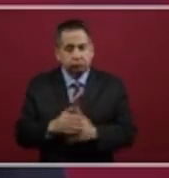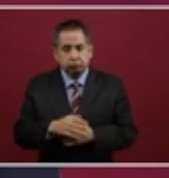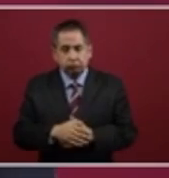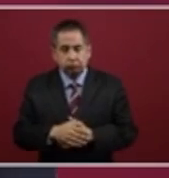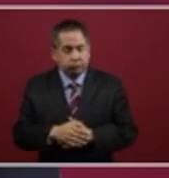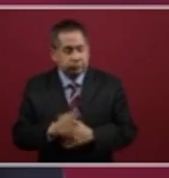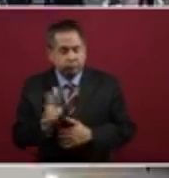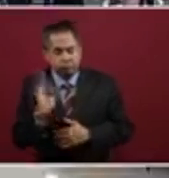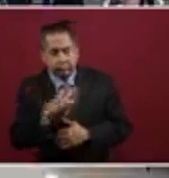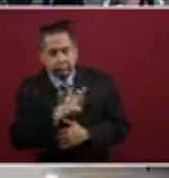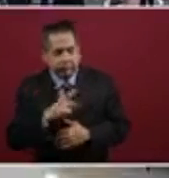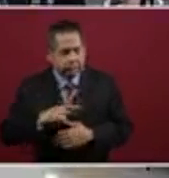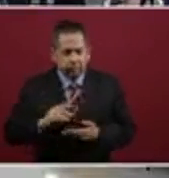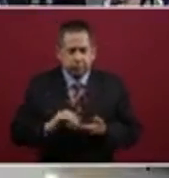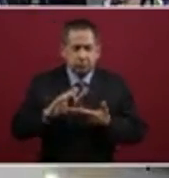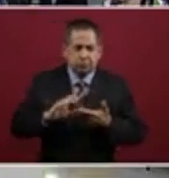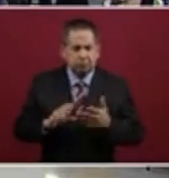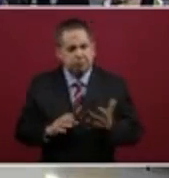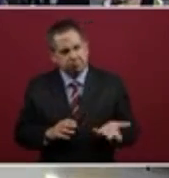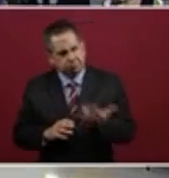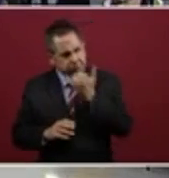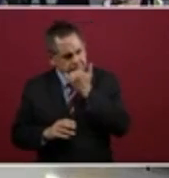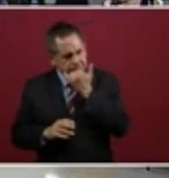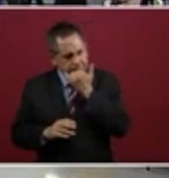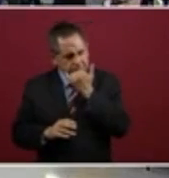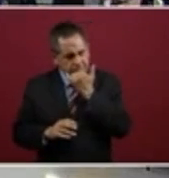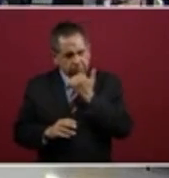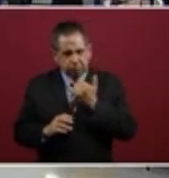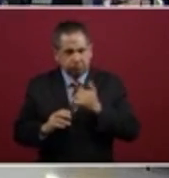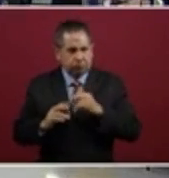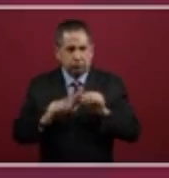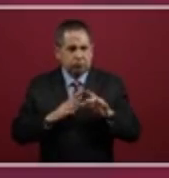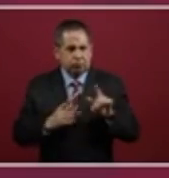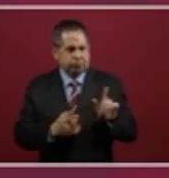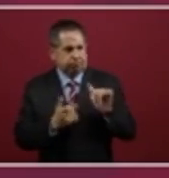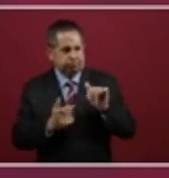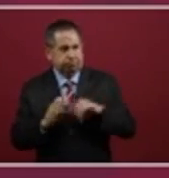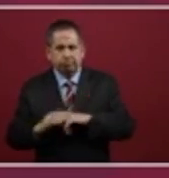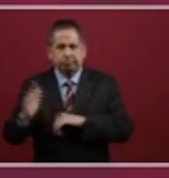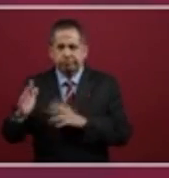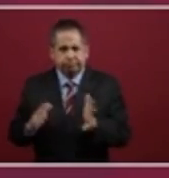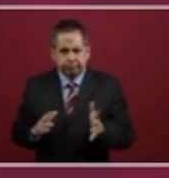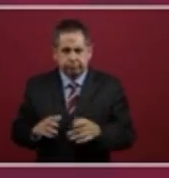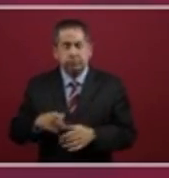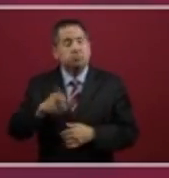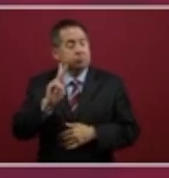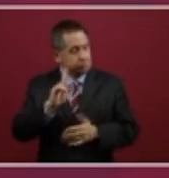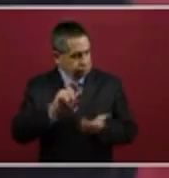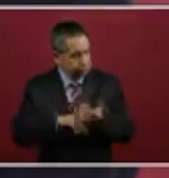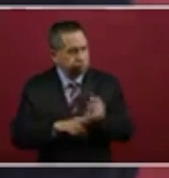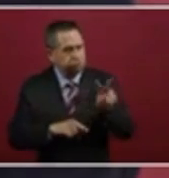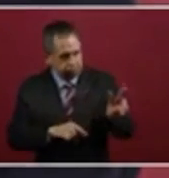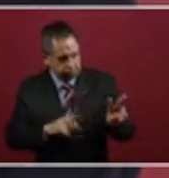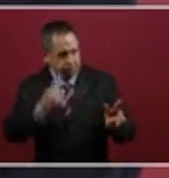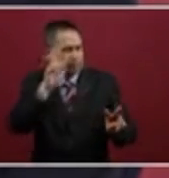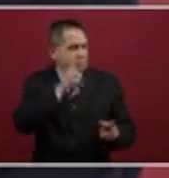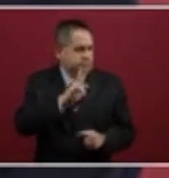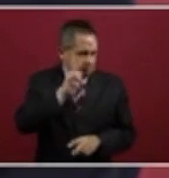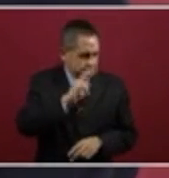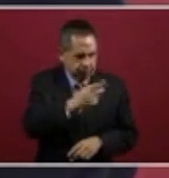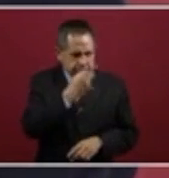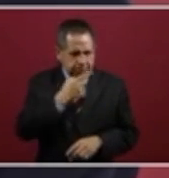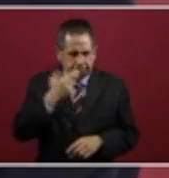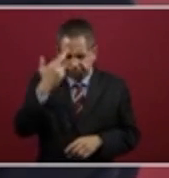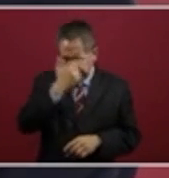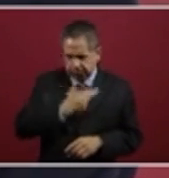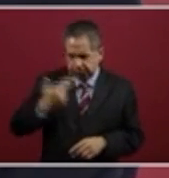de adeudos, no tendríamos una recaudación mayor. De todas maneras, lo vamos a